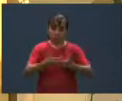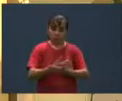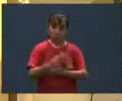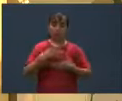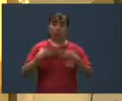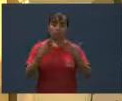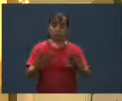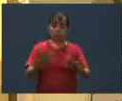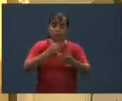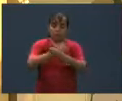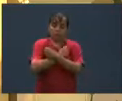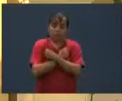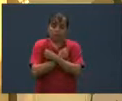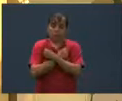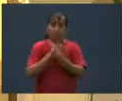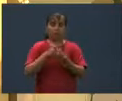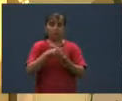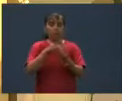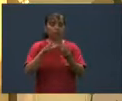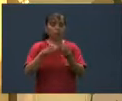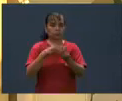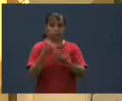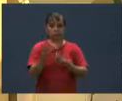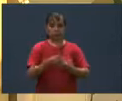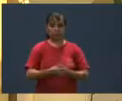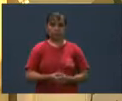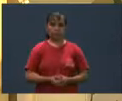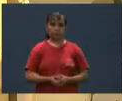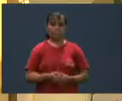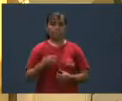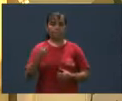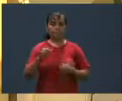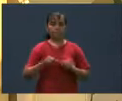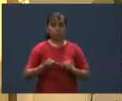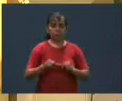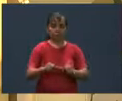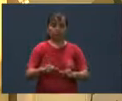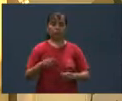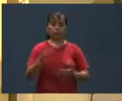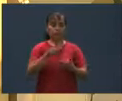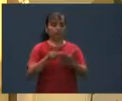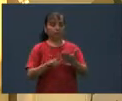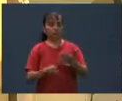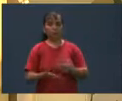a los otros. Pero continuando con el texto,